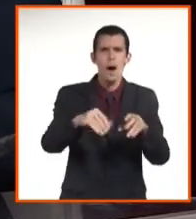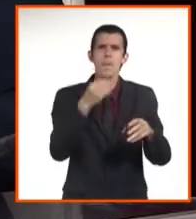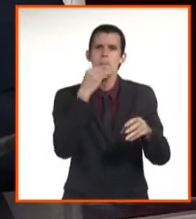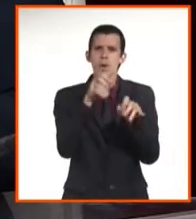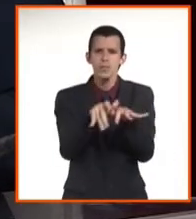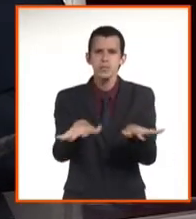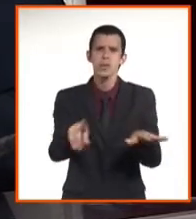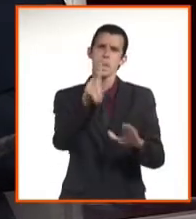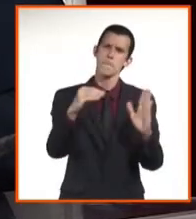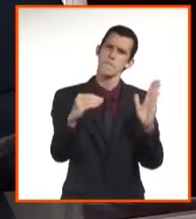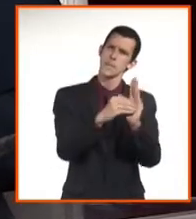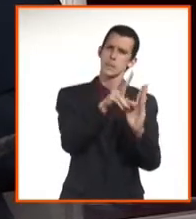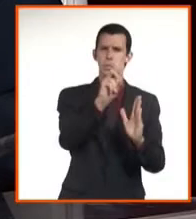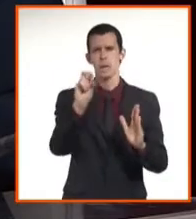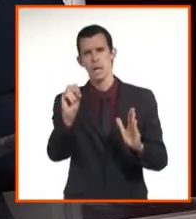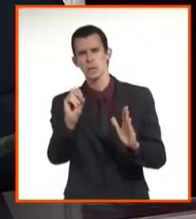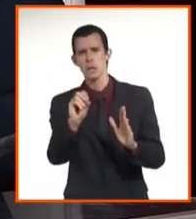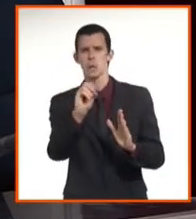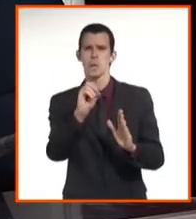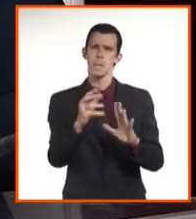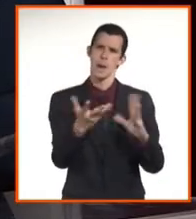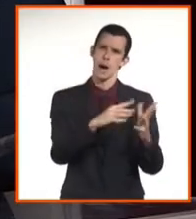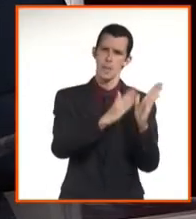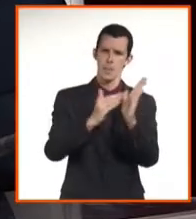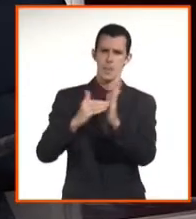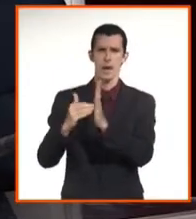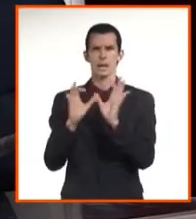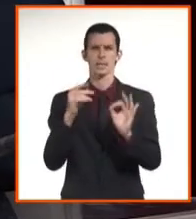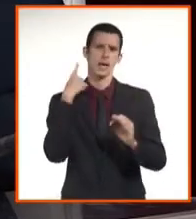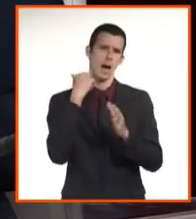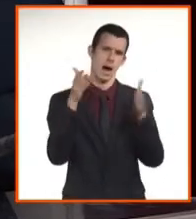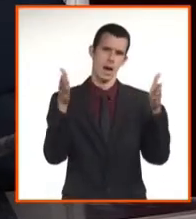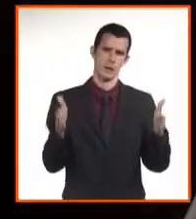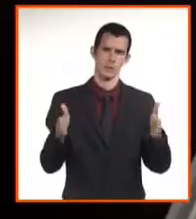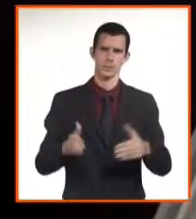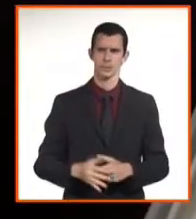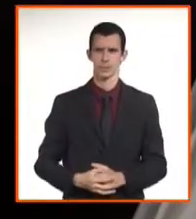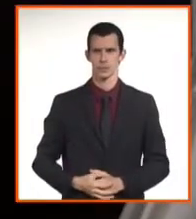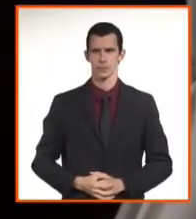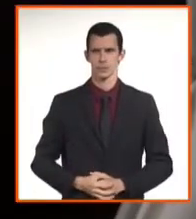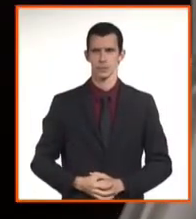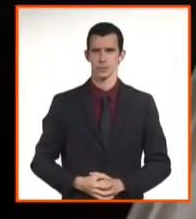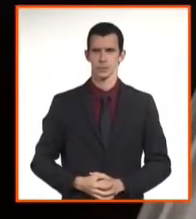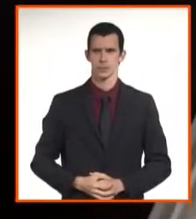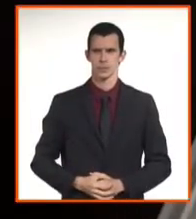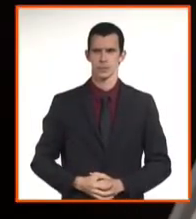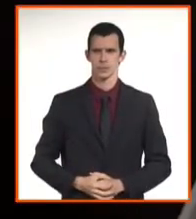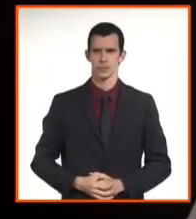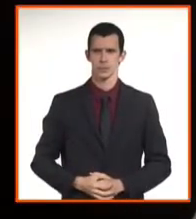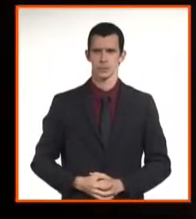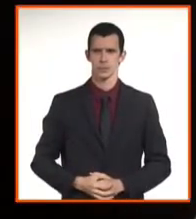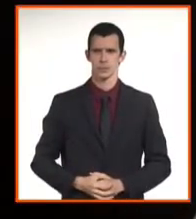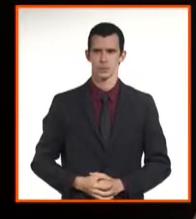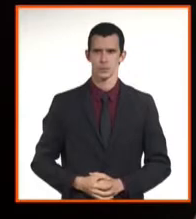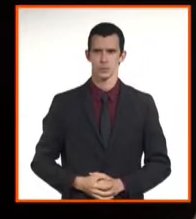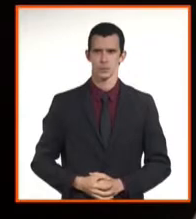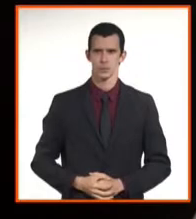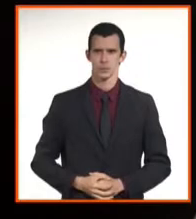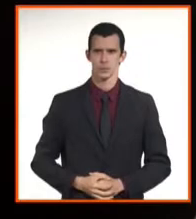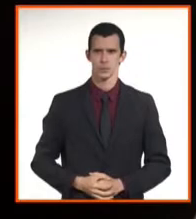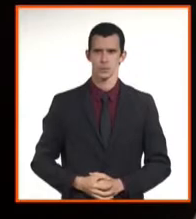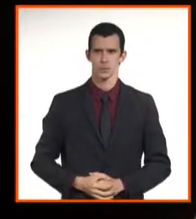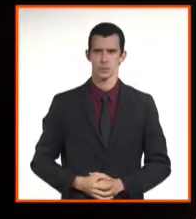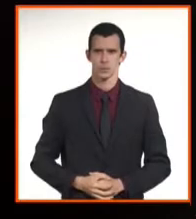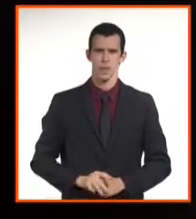1.250 megawatts, durante todos los meses del año. ¿Qué está pasando con el gas, que siempre es una de las formas más eficientes de generación